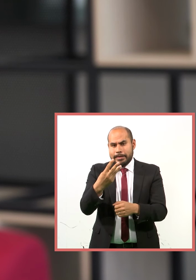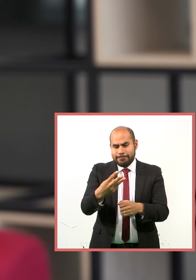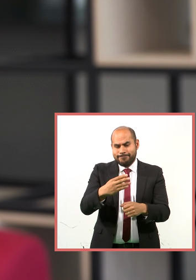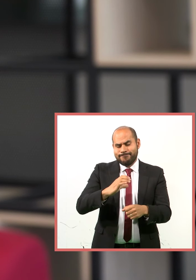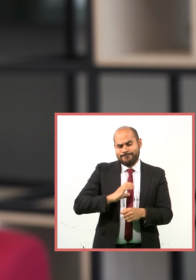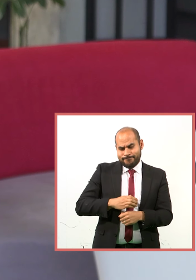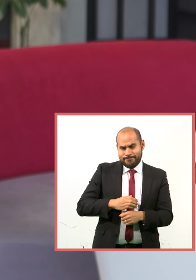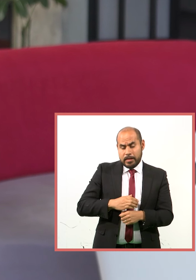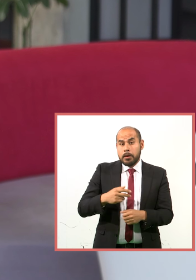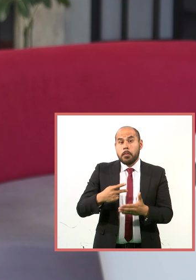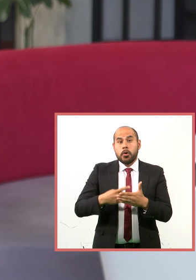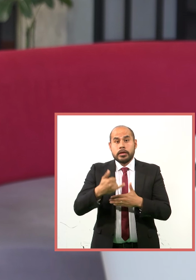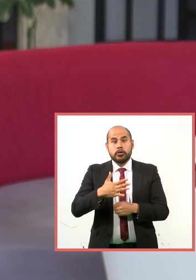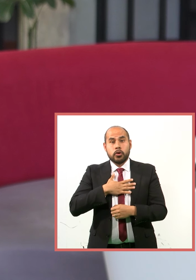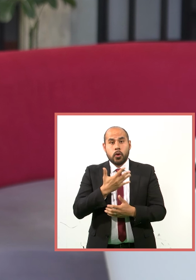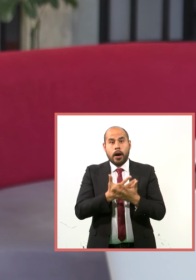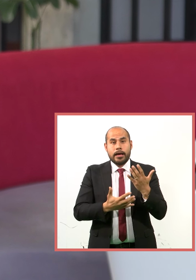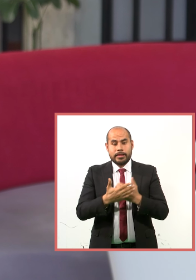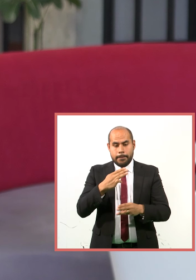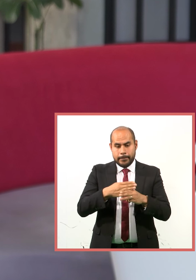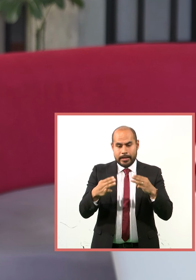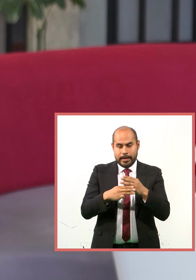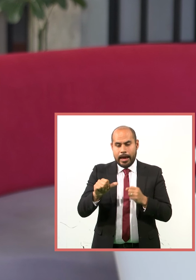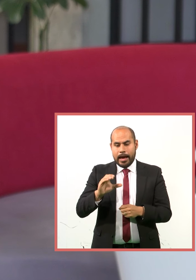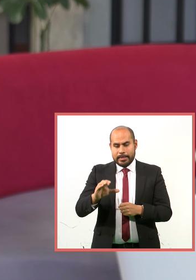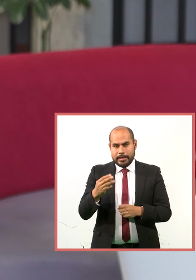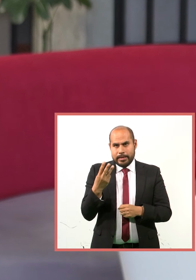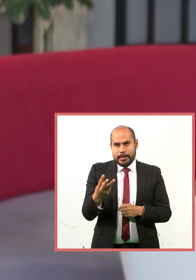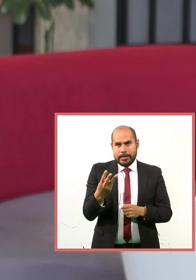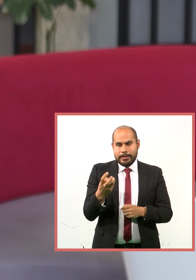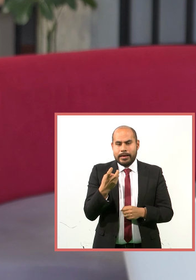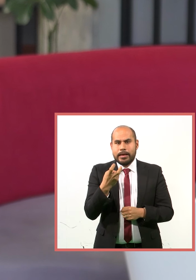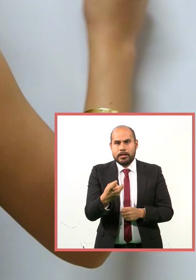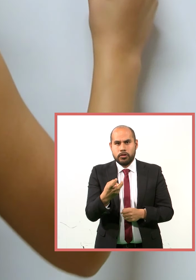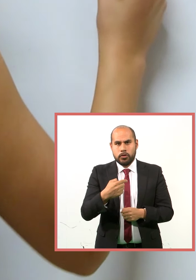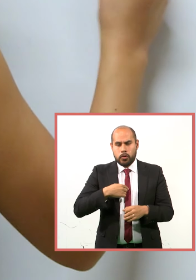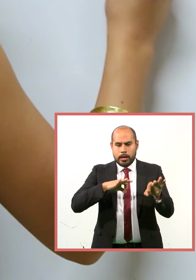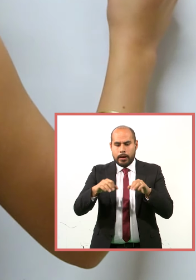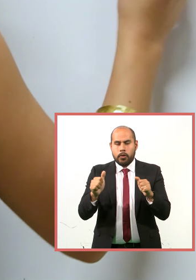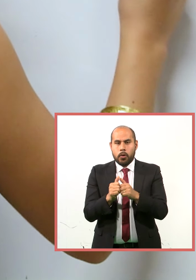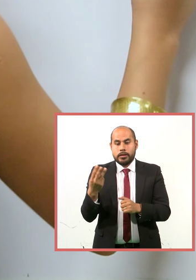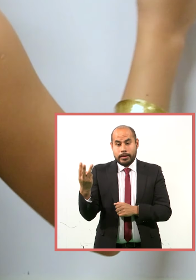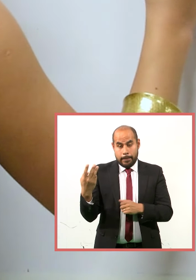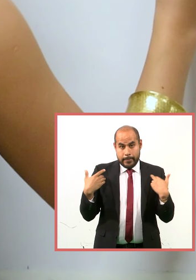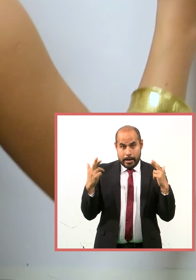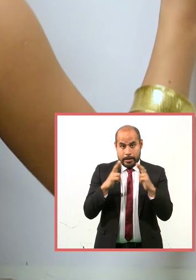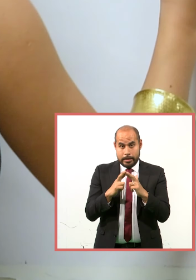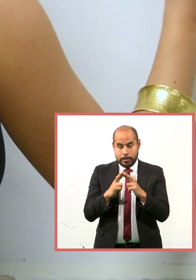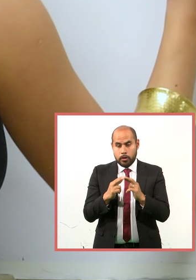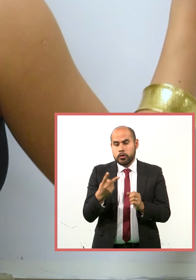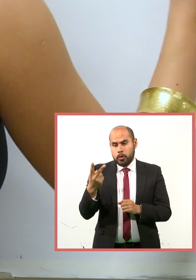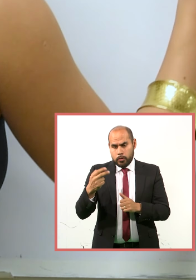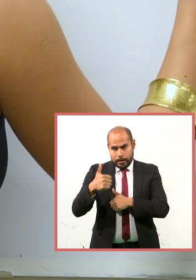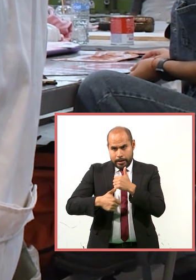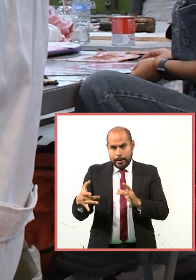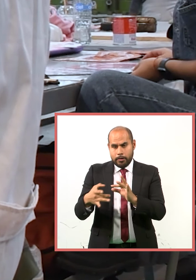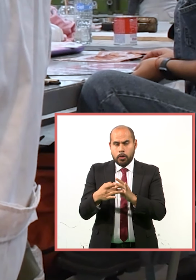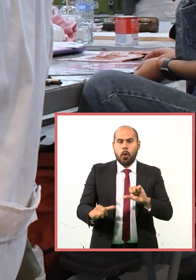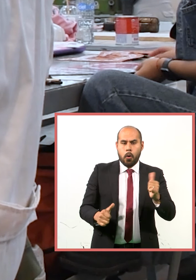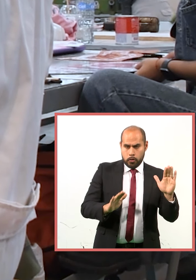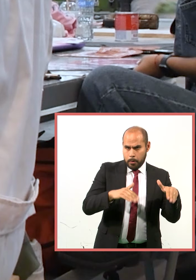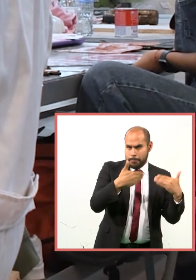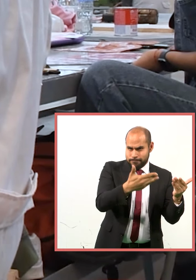fase 3 de cáncer. Mi proyecto fue hecho durante la materia de AC3, en el cual estuve trabajando con 3 maestros,